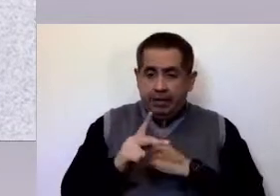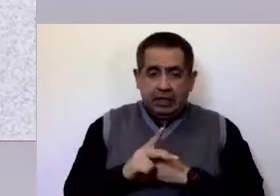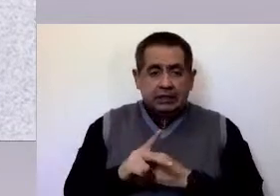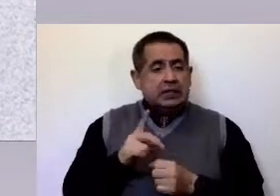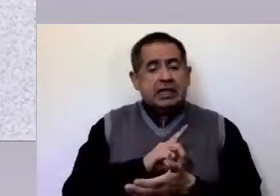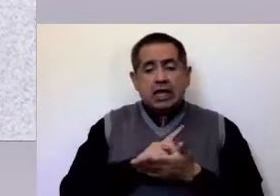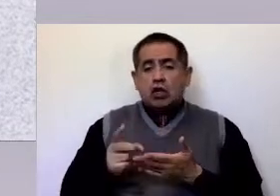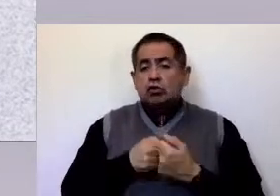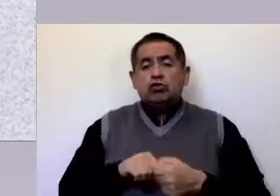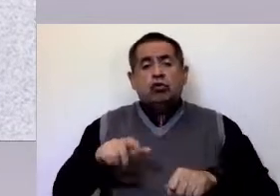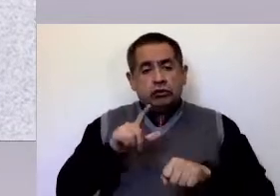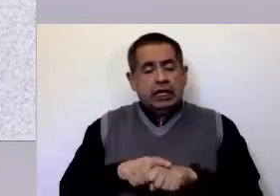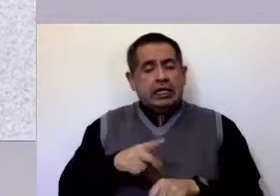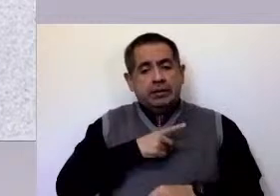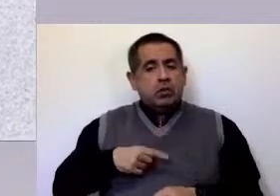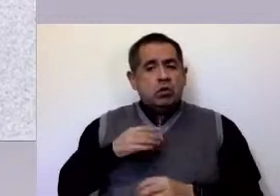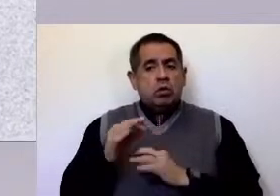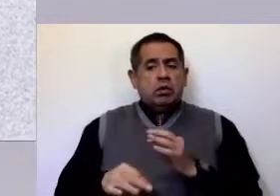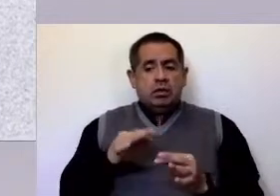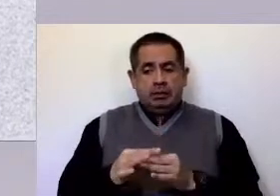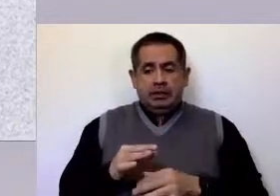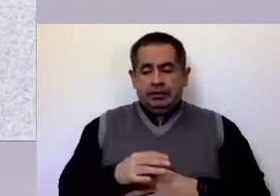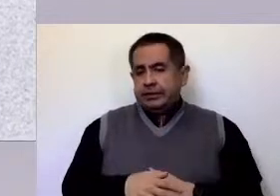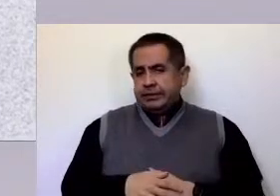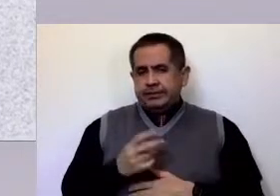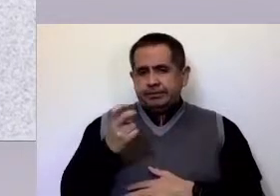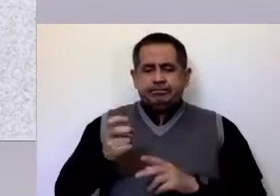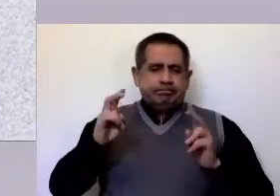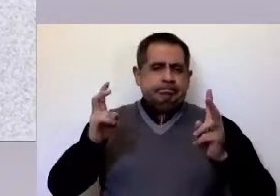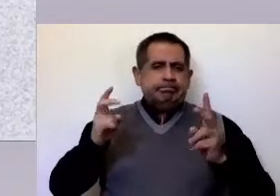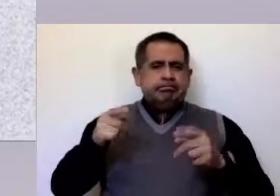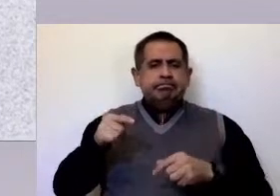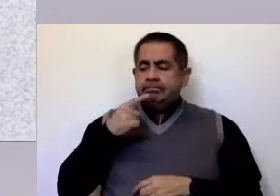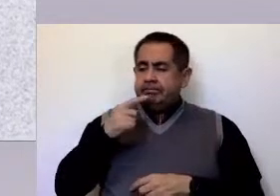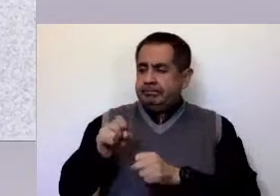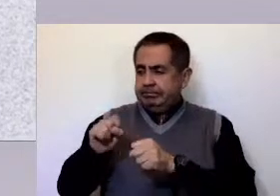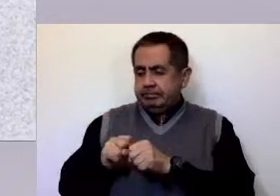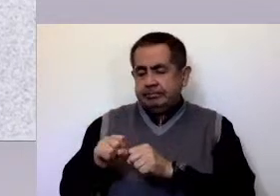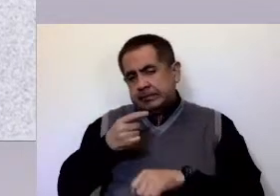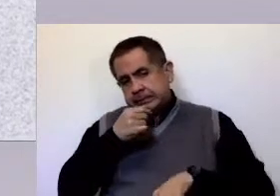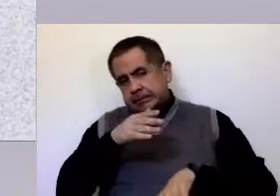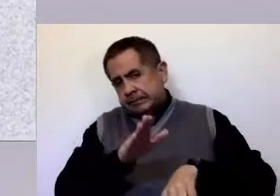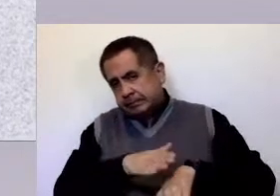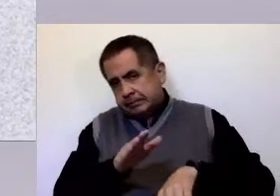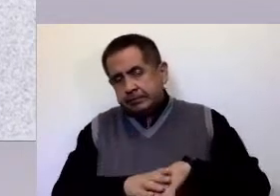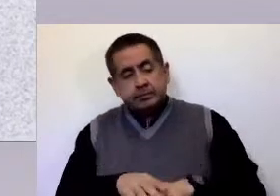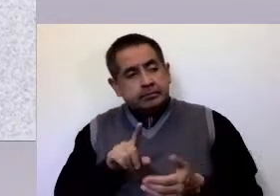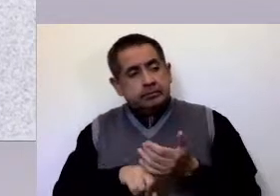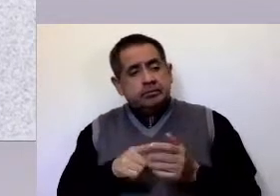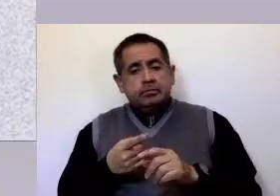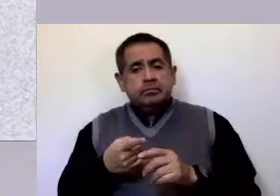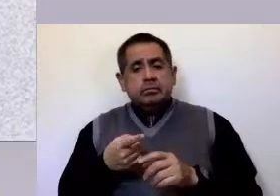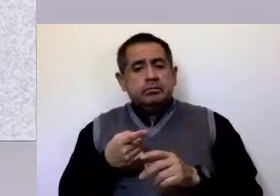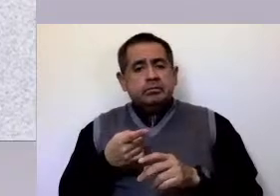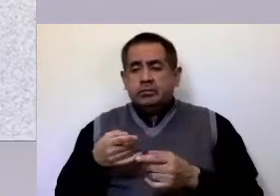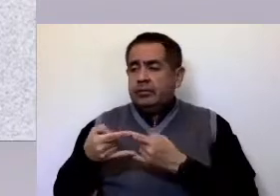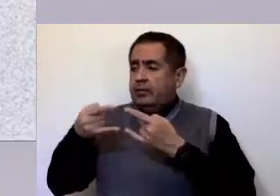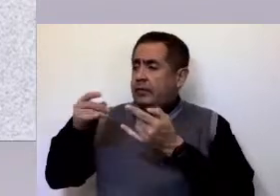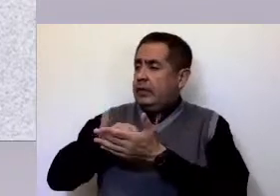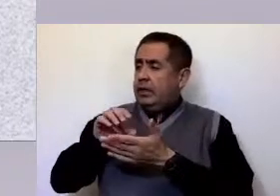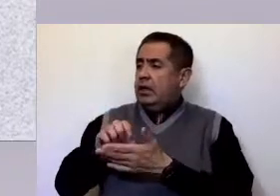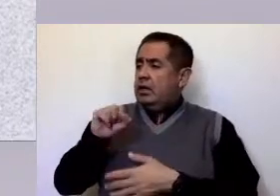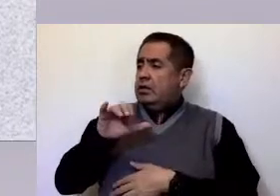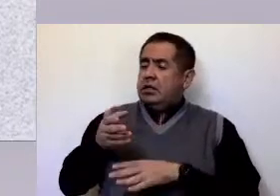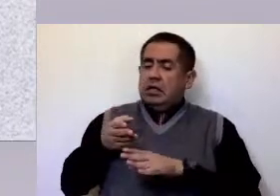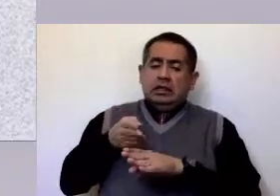y en torno a este tema la sala afirma que de los precedentes de la corte así quema de los